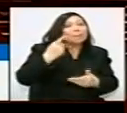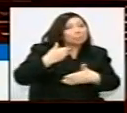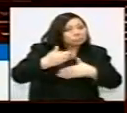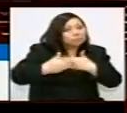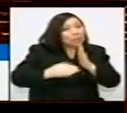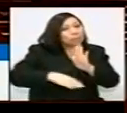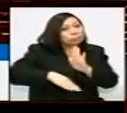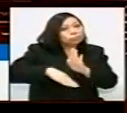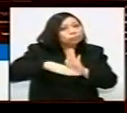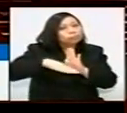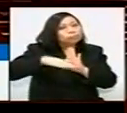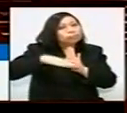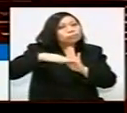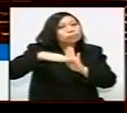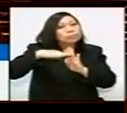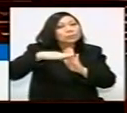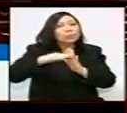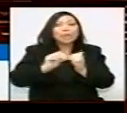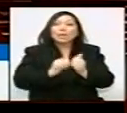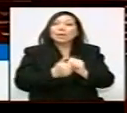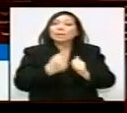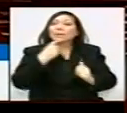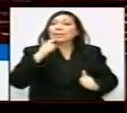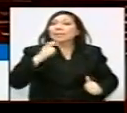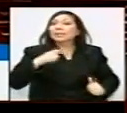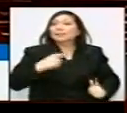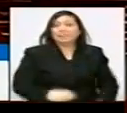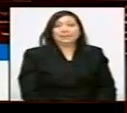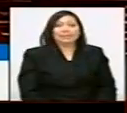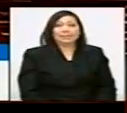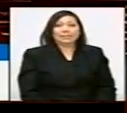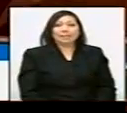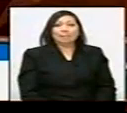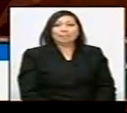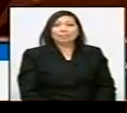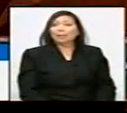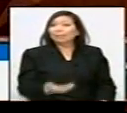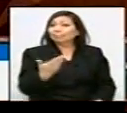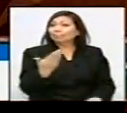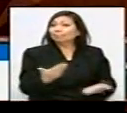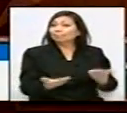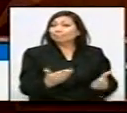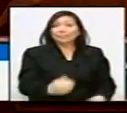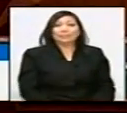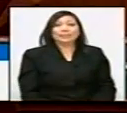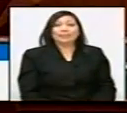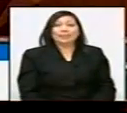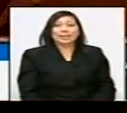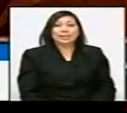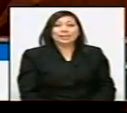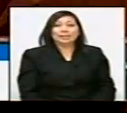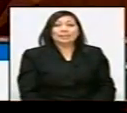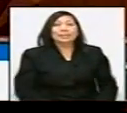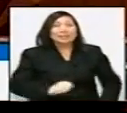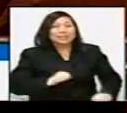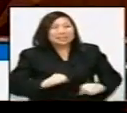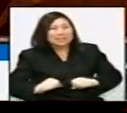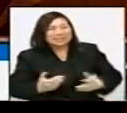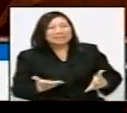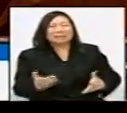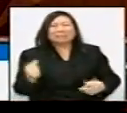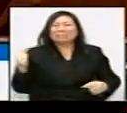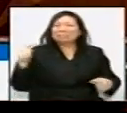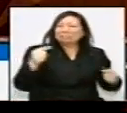seguir avanzando en los cambios que necesitamos. A pesar de las críticas y